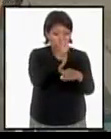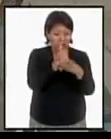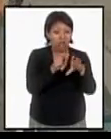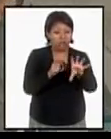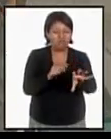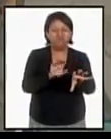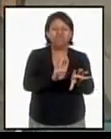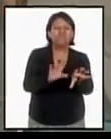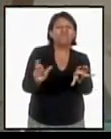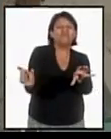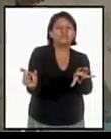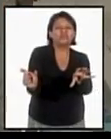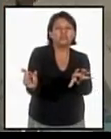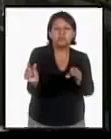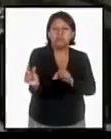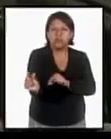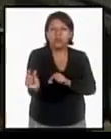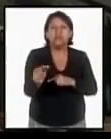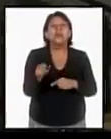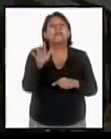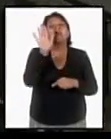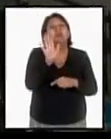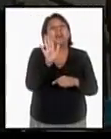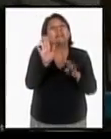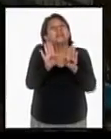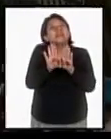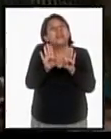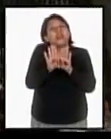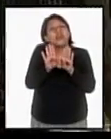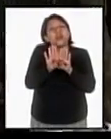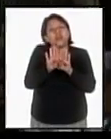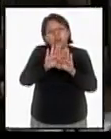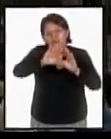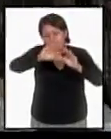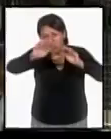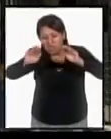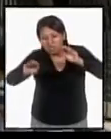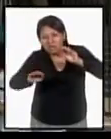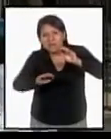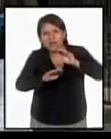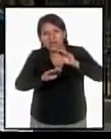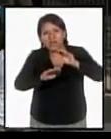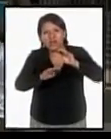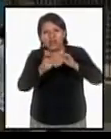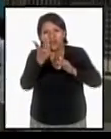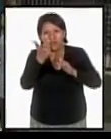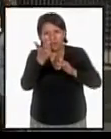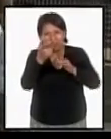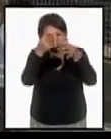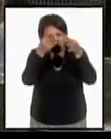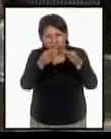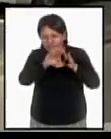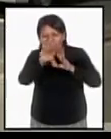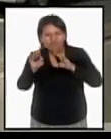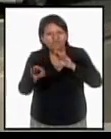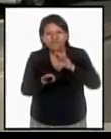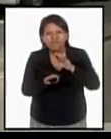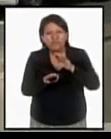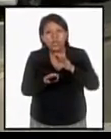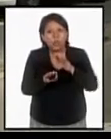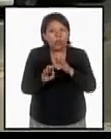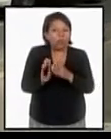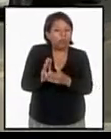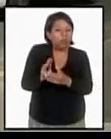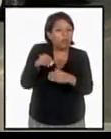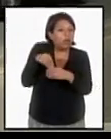que están ubicados en las esferas por debajo de la economía formal, en la esfera de lo oculto